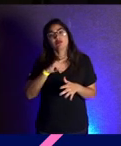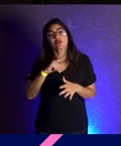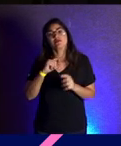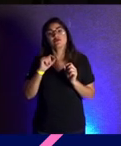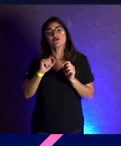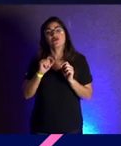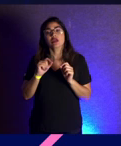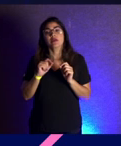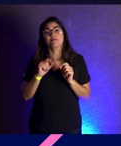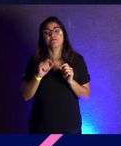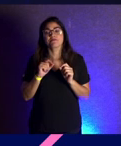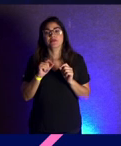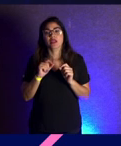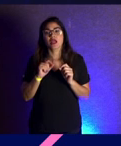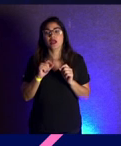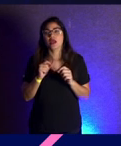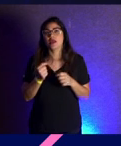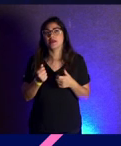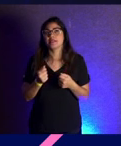datos.